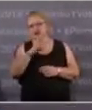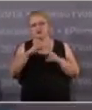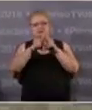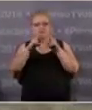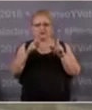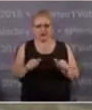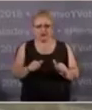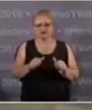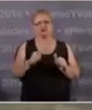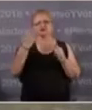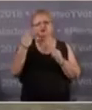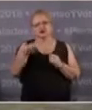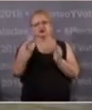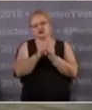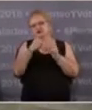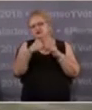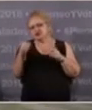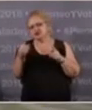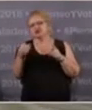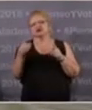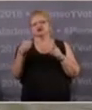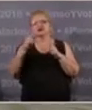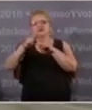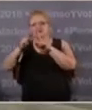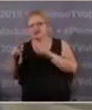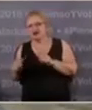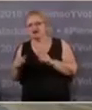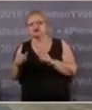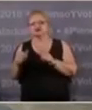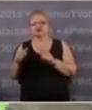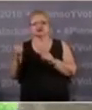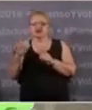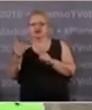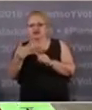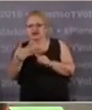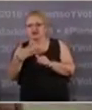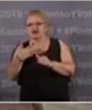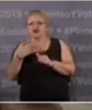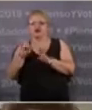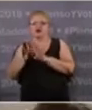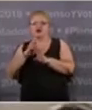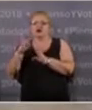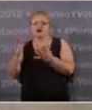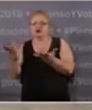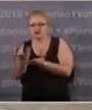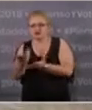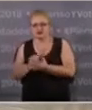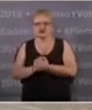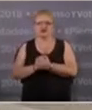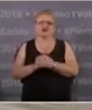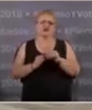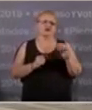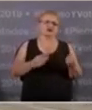distintas acepciones. Hay quien habla de la paz obtenida a base de la reacción y hay